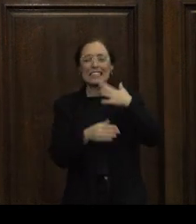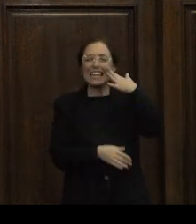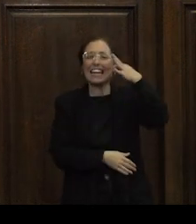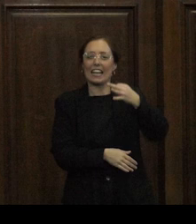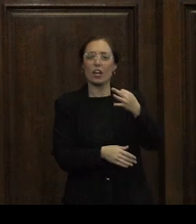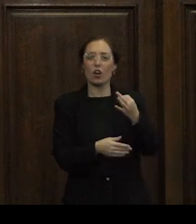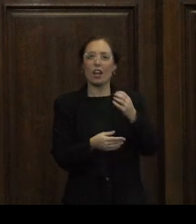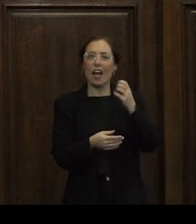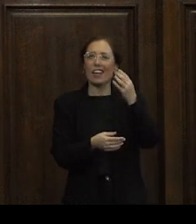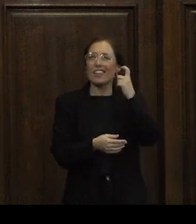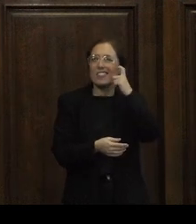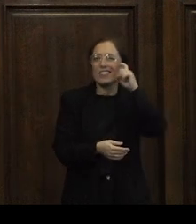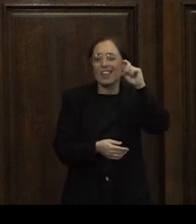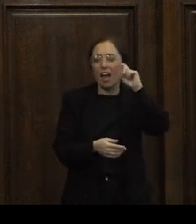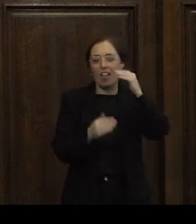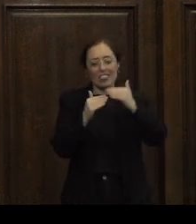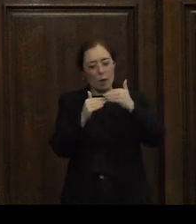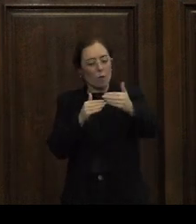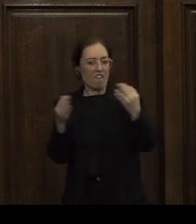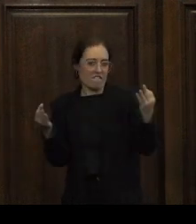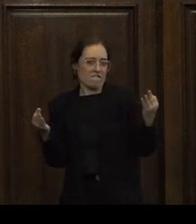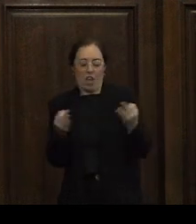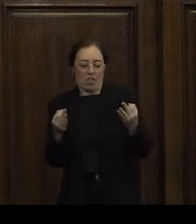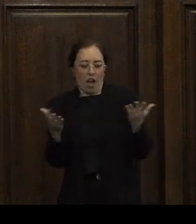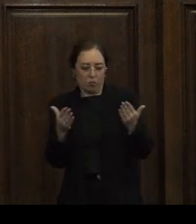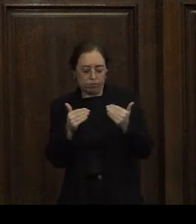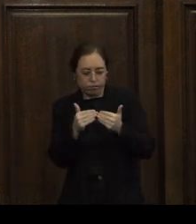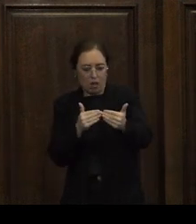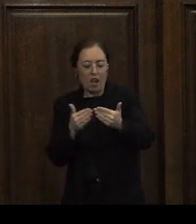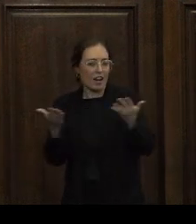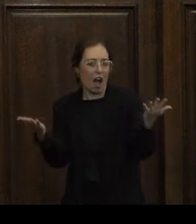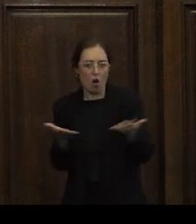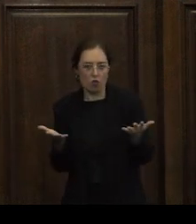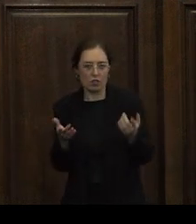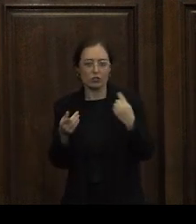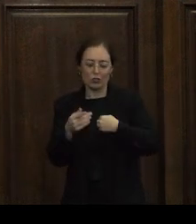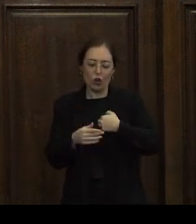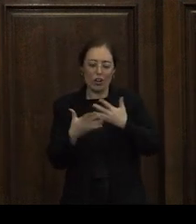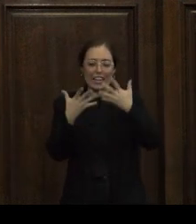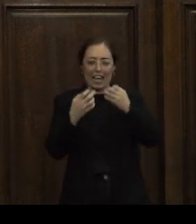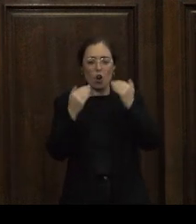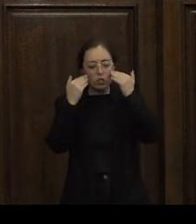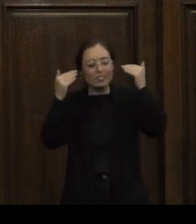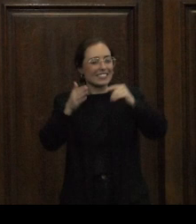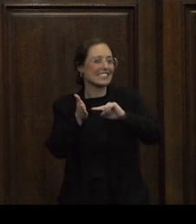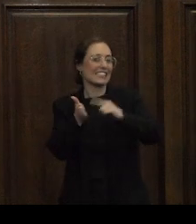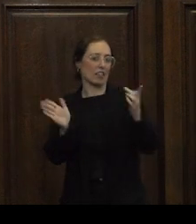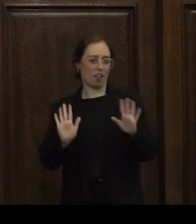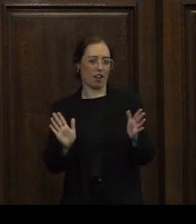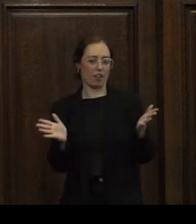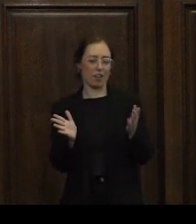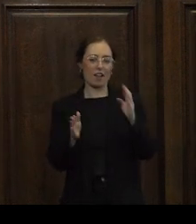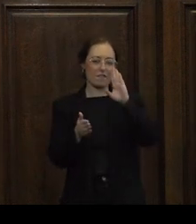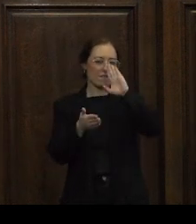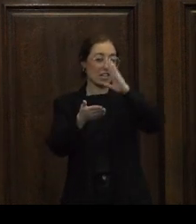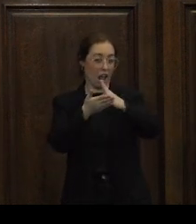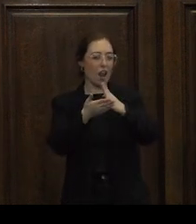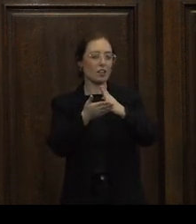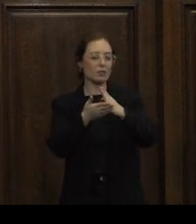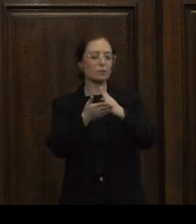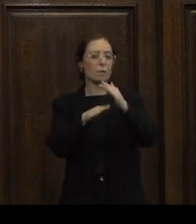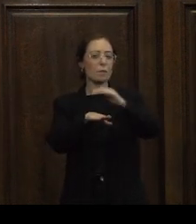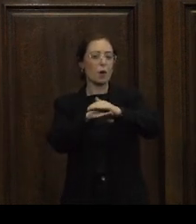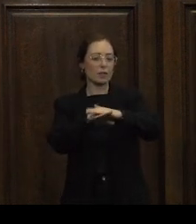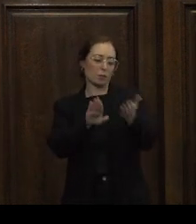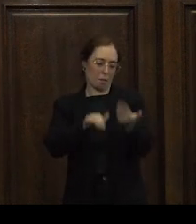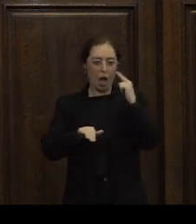denominado posverdad es central en lo que quiero presentarles. Vamos a llegar a eso hacia el final de mi charla.